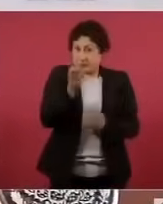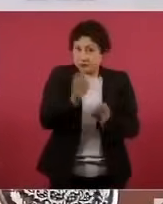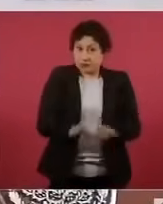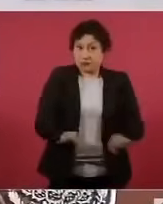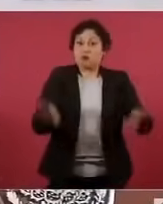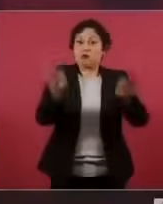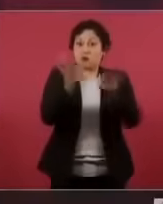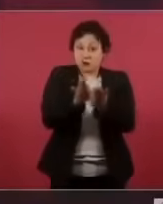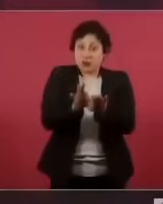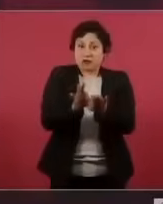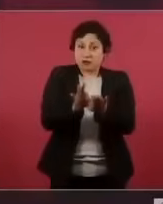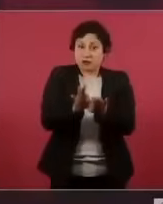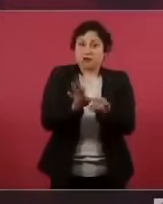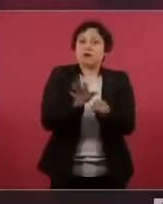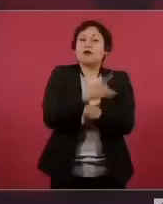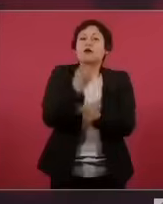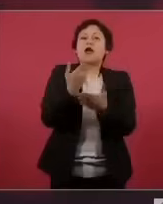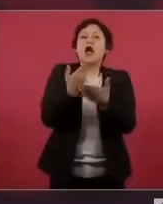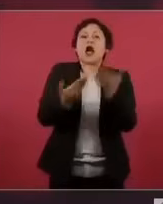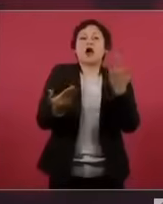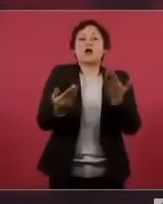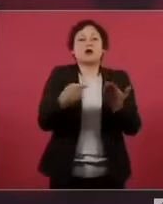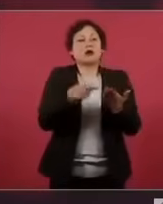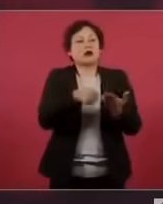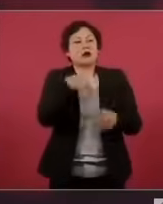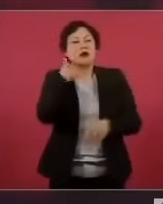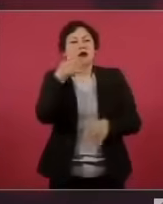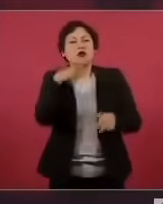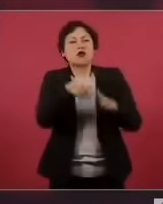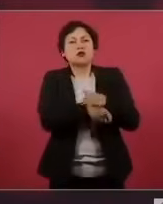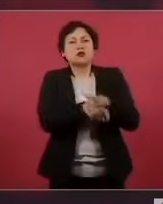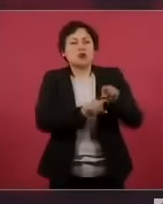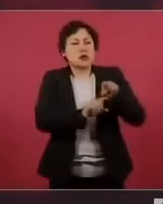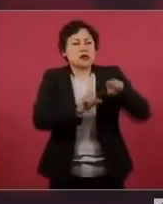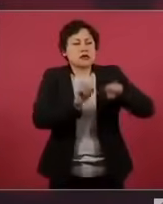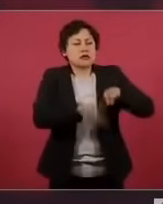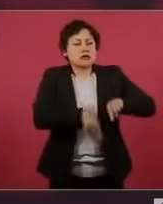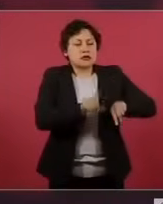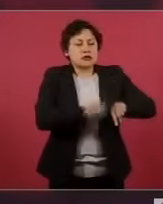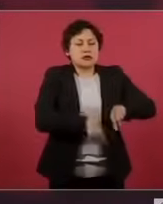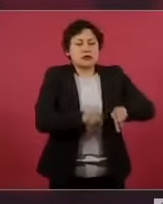el presupuesto permite ayudar a muchas gentes